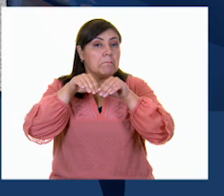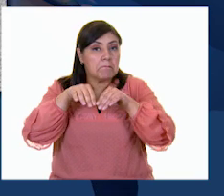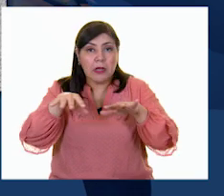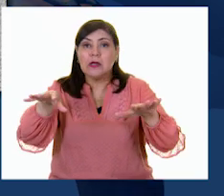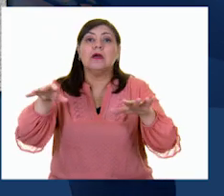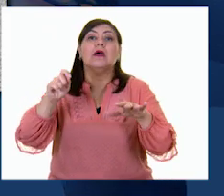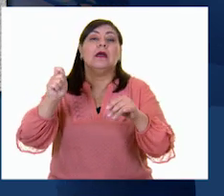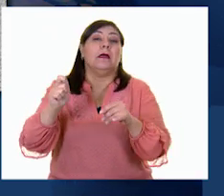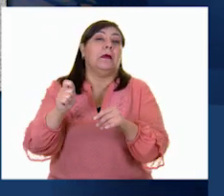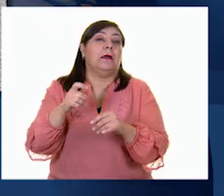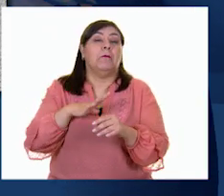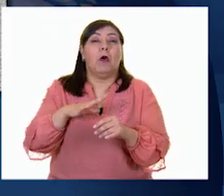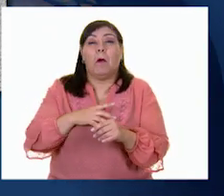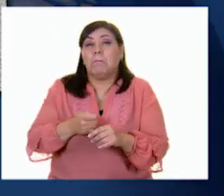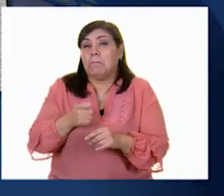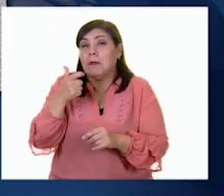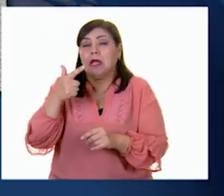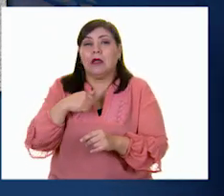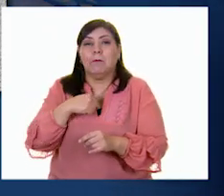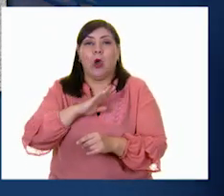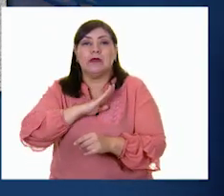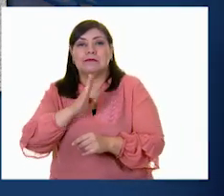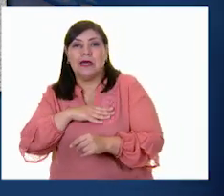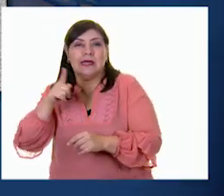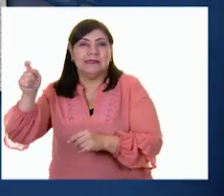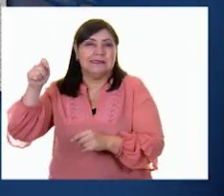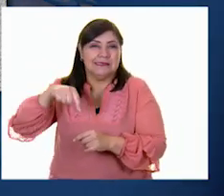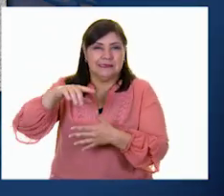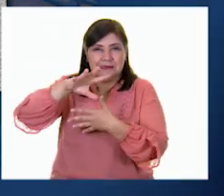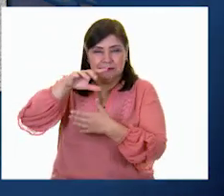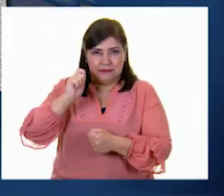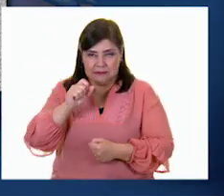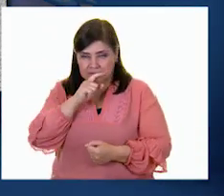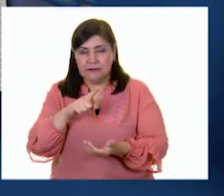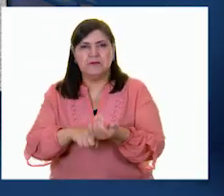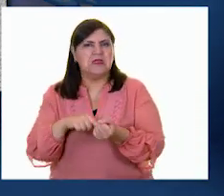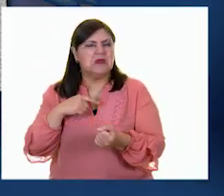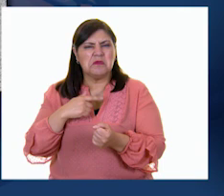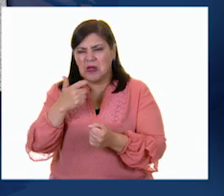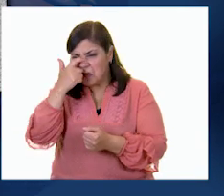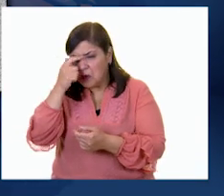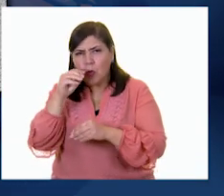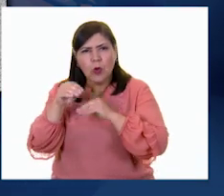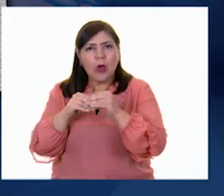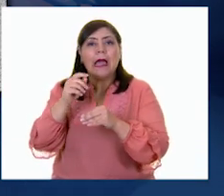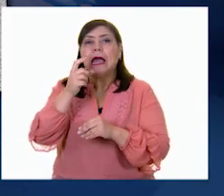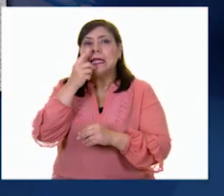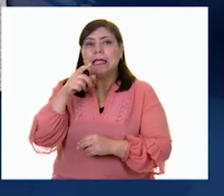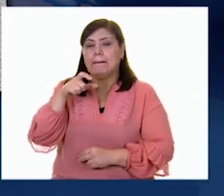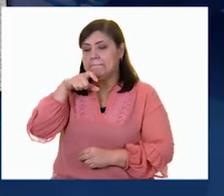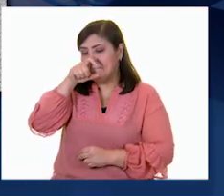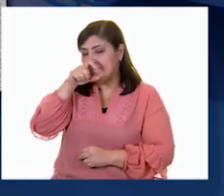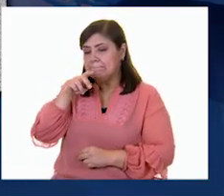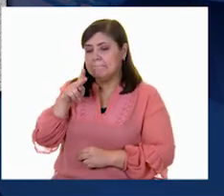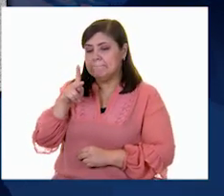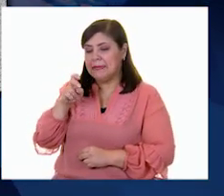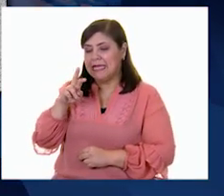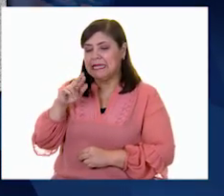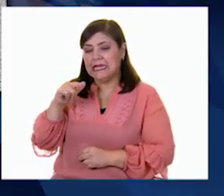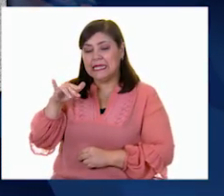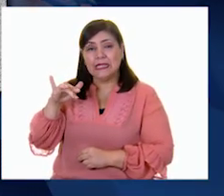de Hispanoamérica. ¿Y sobre qué trata la novela? A grandes rasgos, describe la vida de Periquillo, nombre